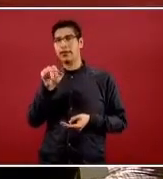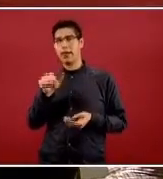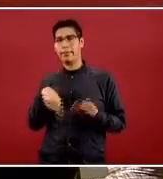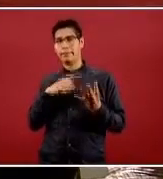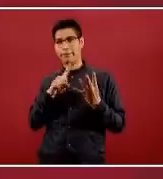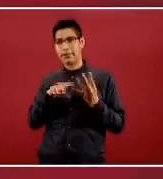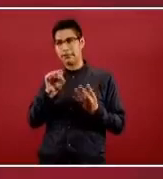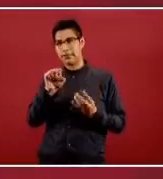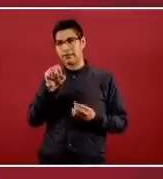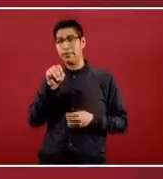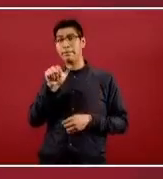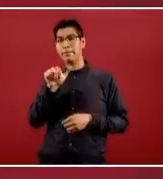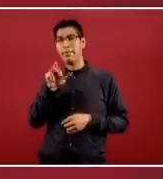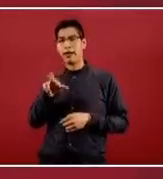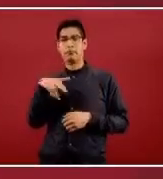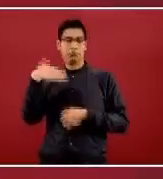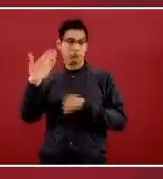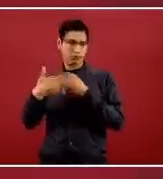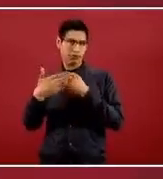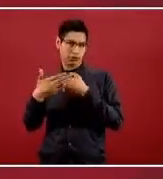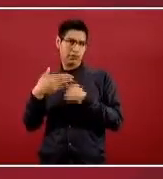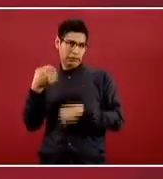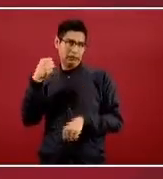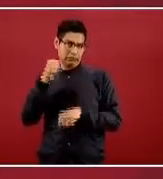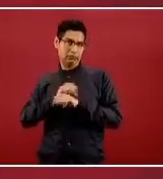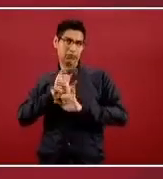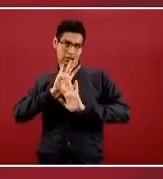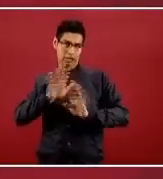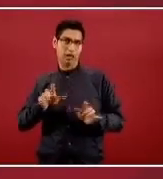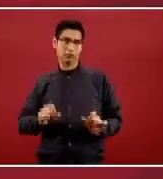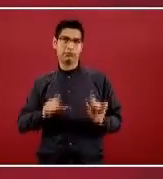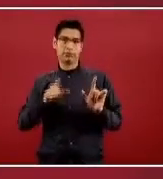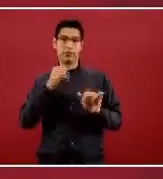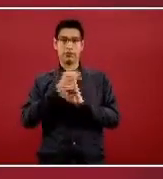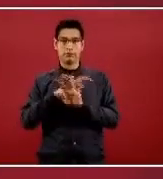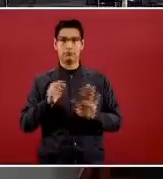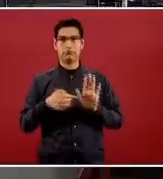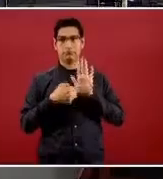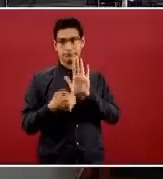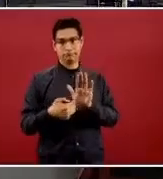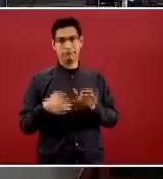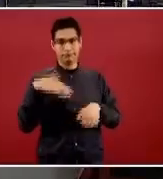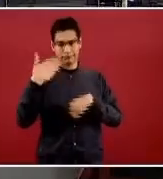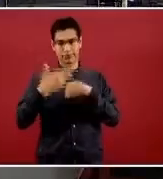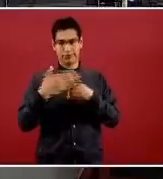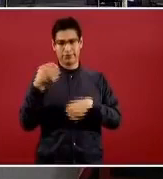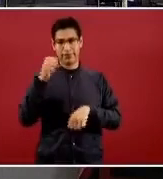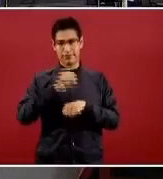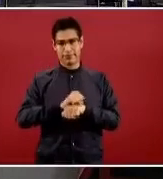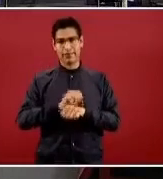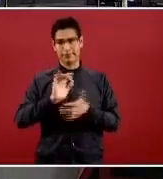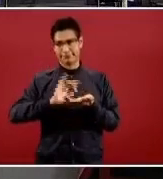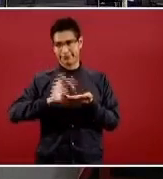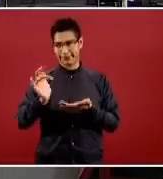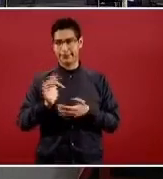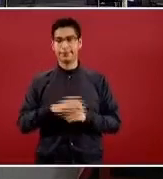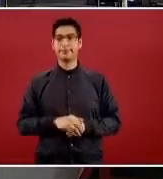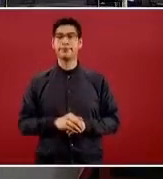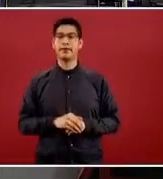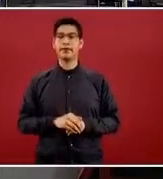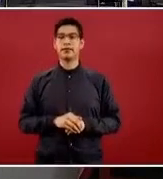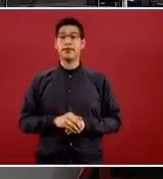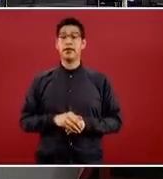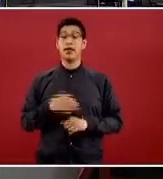de conjunto. Entonces, la próxima semana traemos, lo presentamos y traemos a los protagonistas. Con gusto, Araceli. Vamos a empezar de allá para